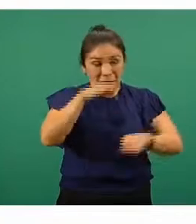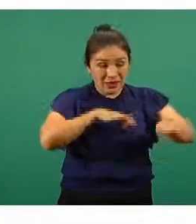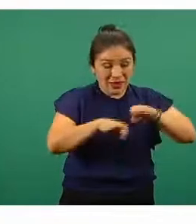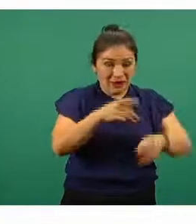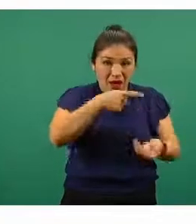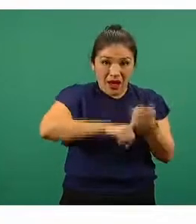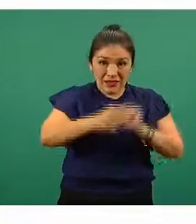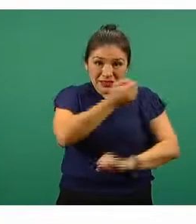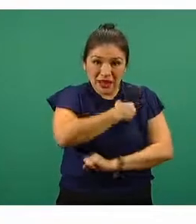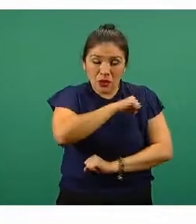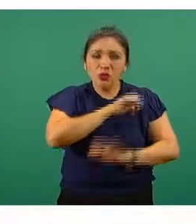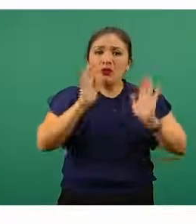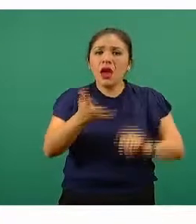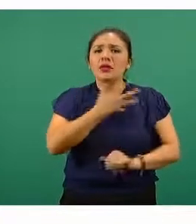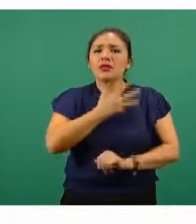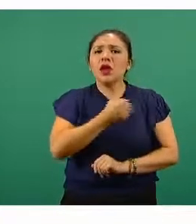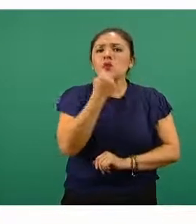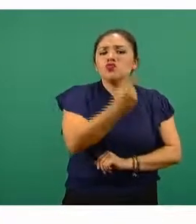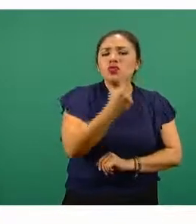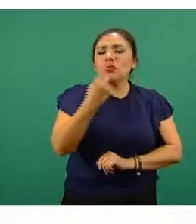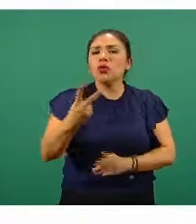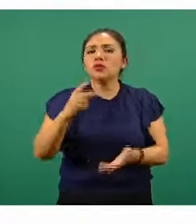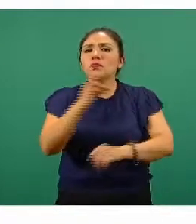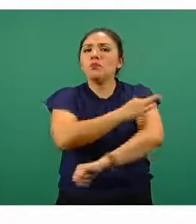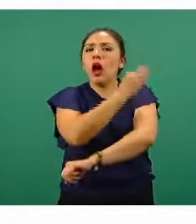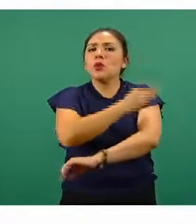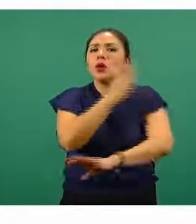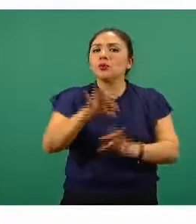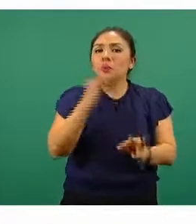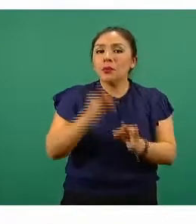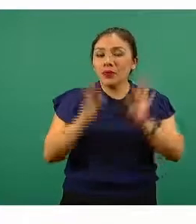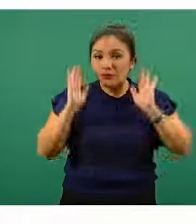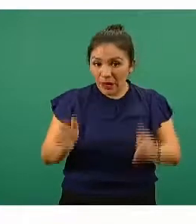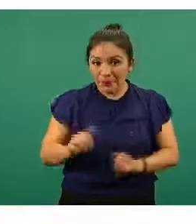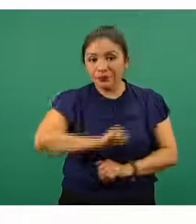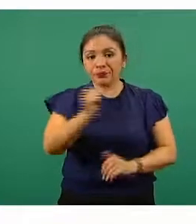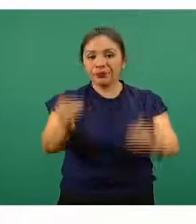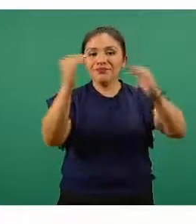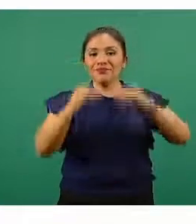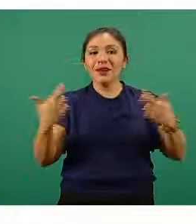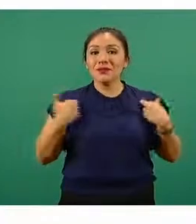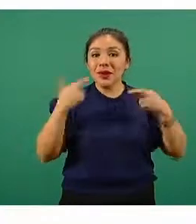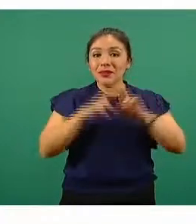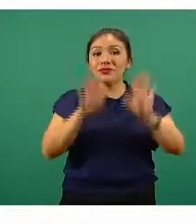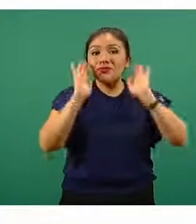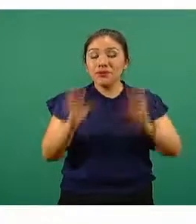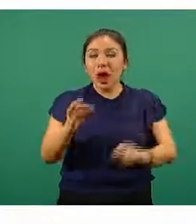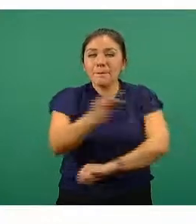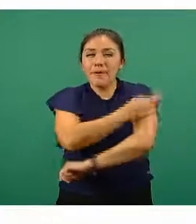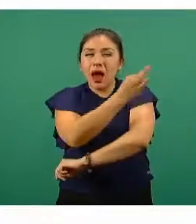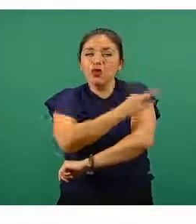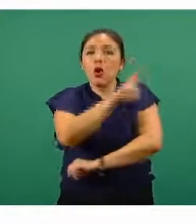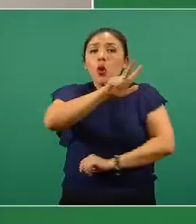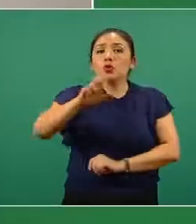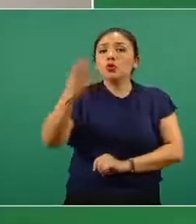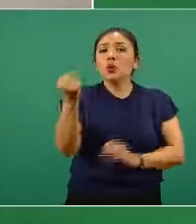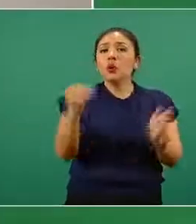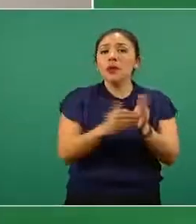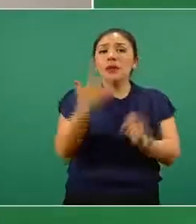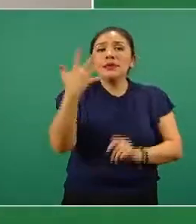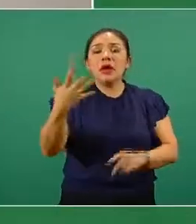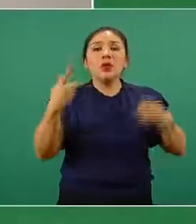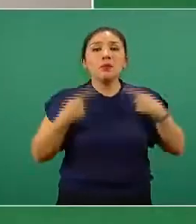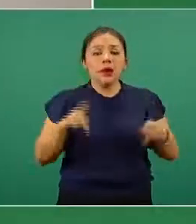en el Sistema Nacional de Salud tienen ya su esquema completo. Del personal educativo se han aplicado a